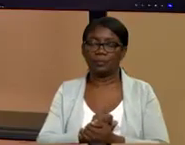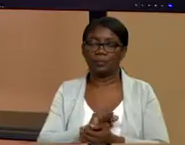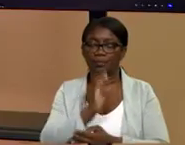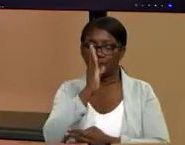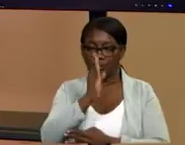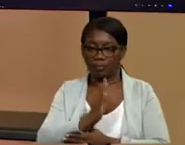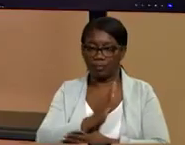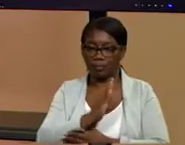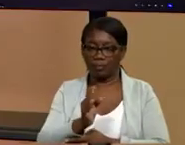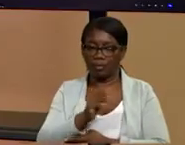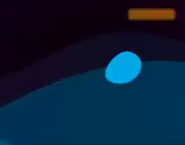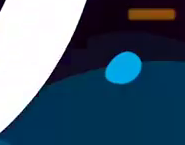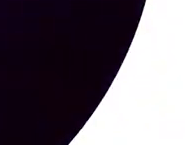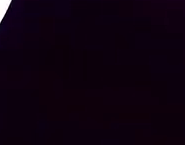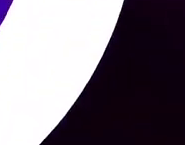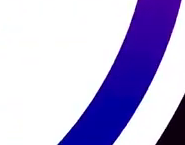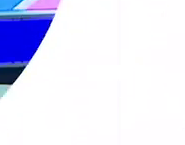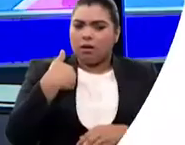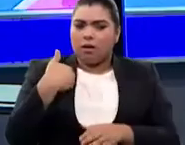Bendiciones, que Dios me los guarde.